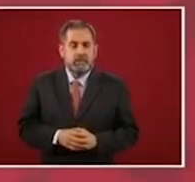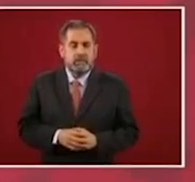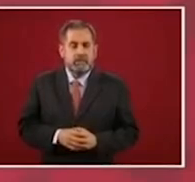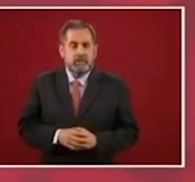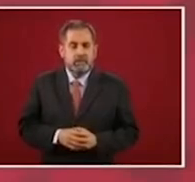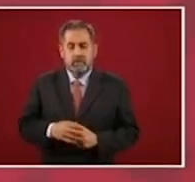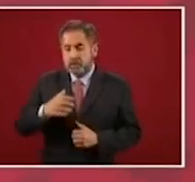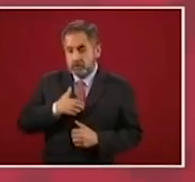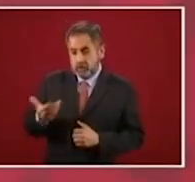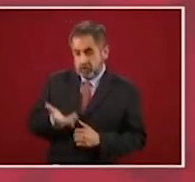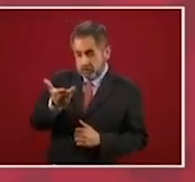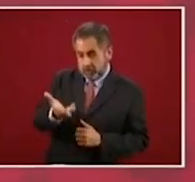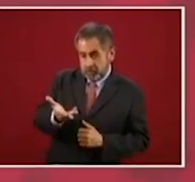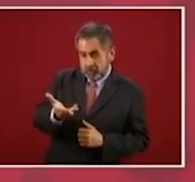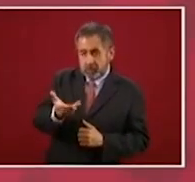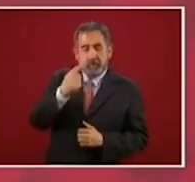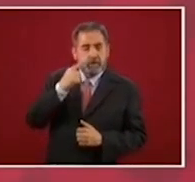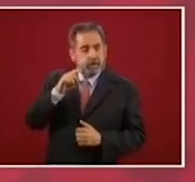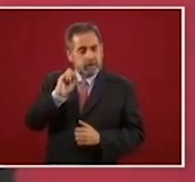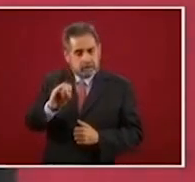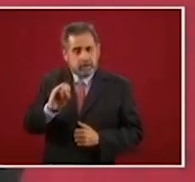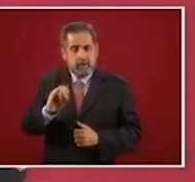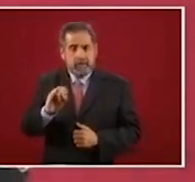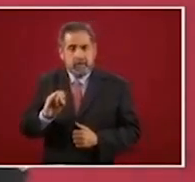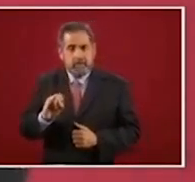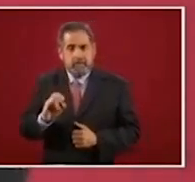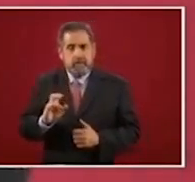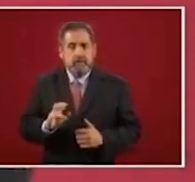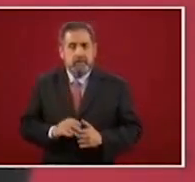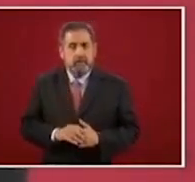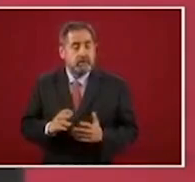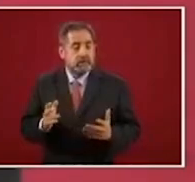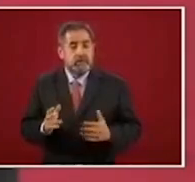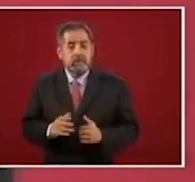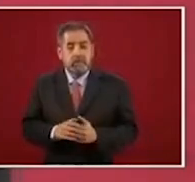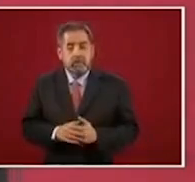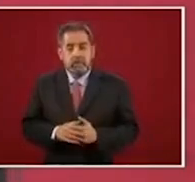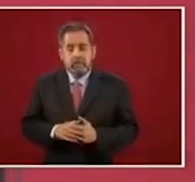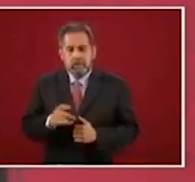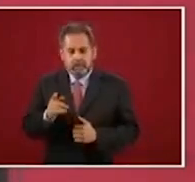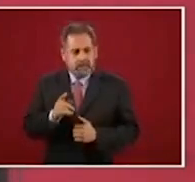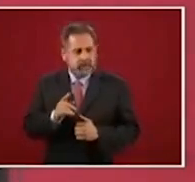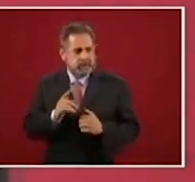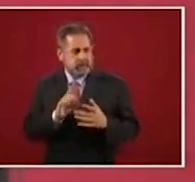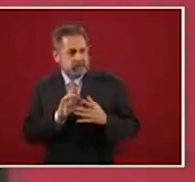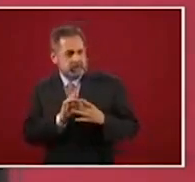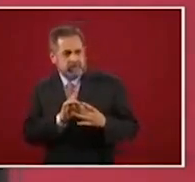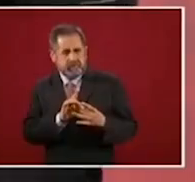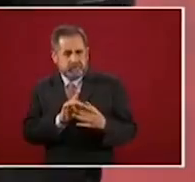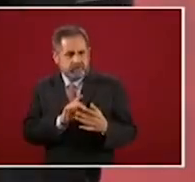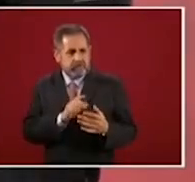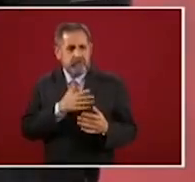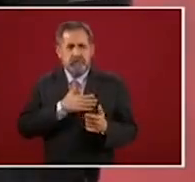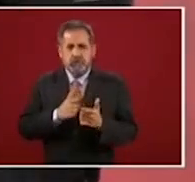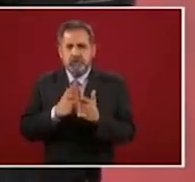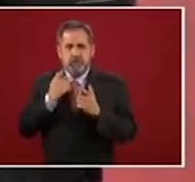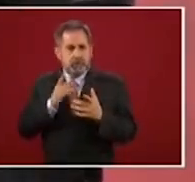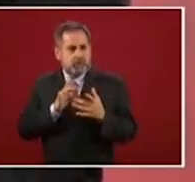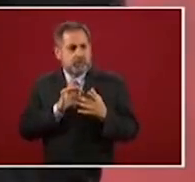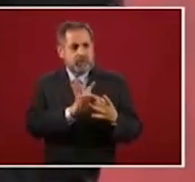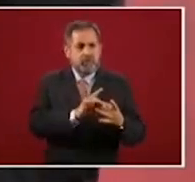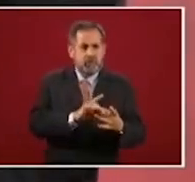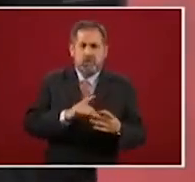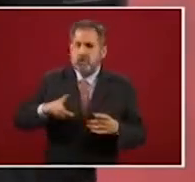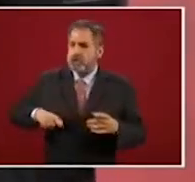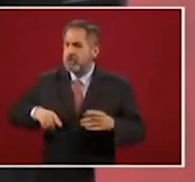Yo les propuse que fuese así, porque de una u otra forma hay una identidad por partido, aunque se gobierna